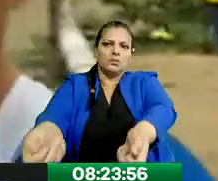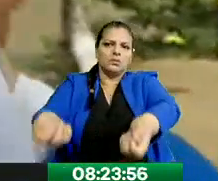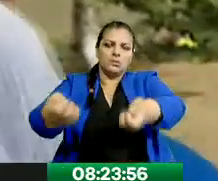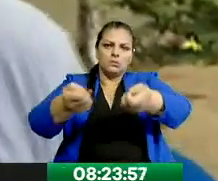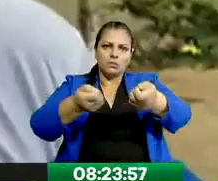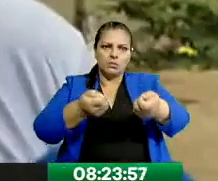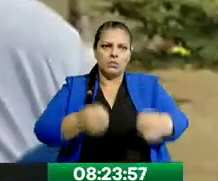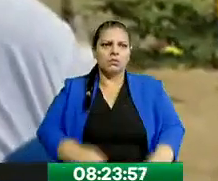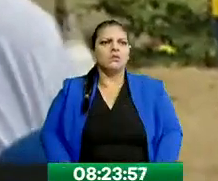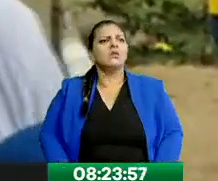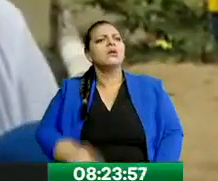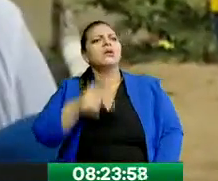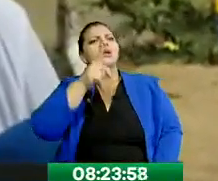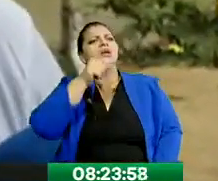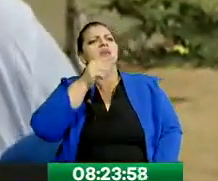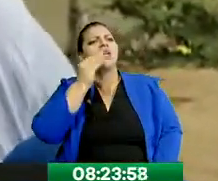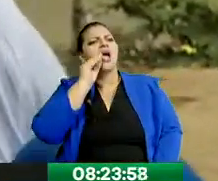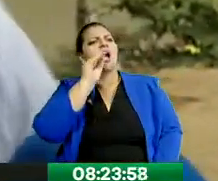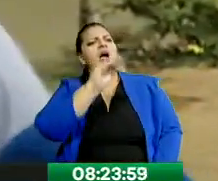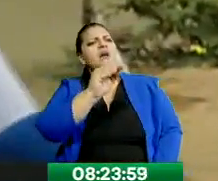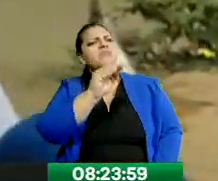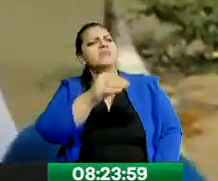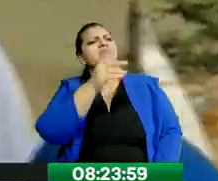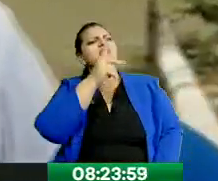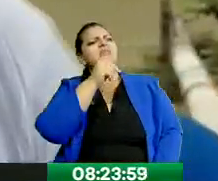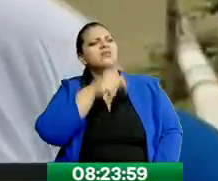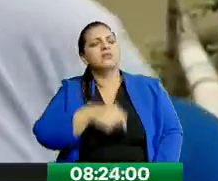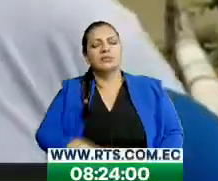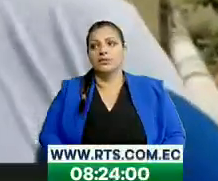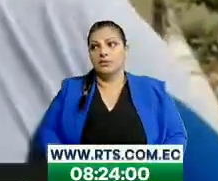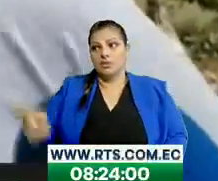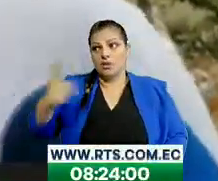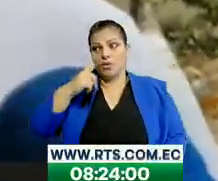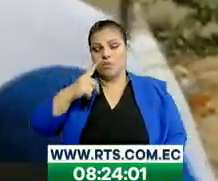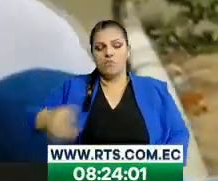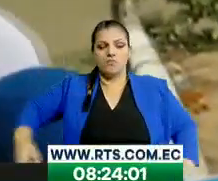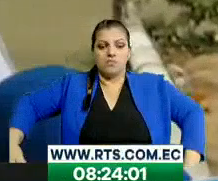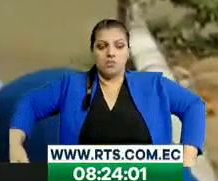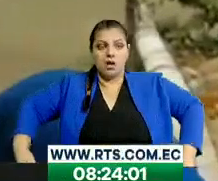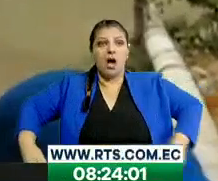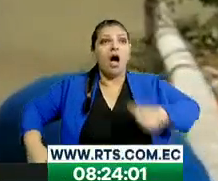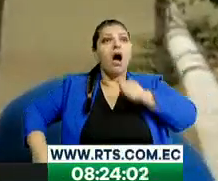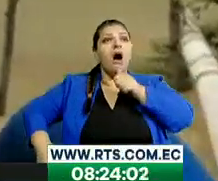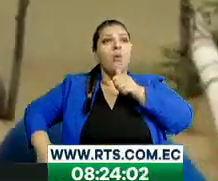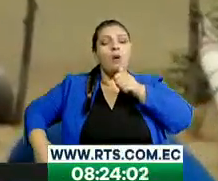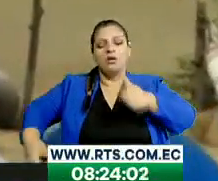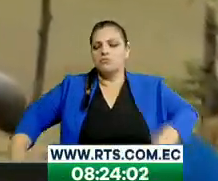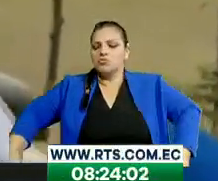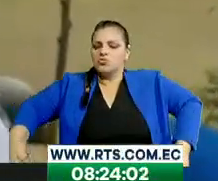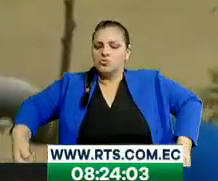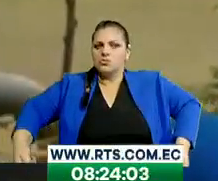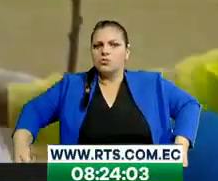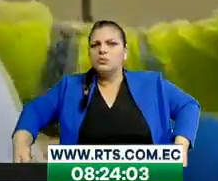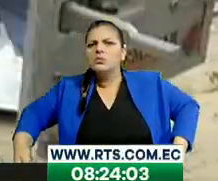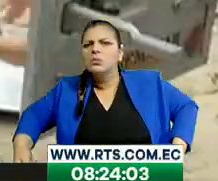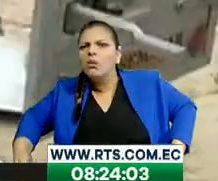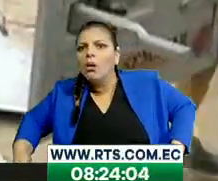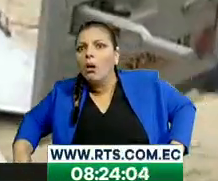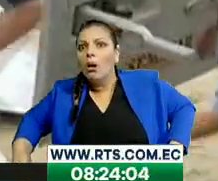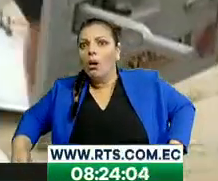¿Cómo se percataron del cuerpo? Un vecino que nos trae el agua, ahí lo que va pasando el avión, y nos informó, y ahí